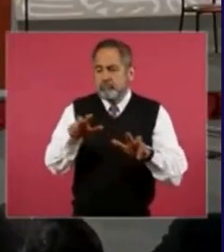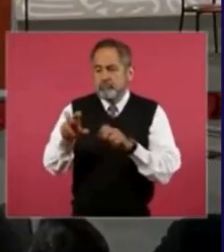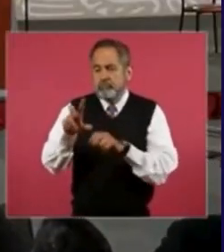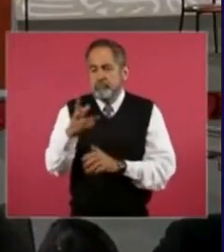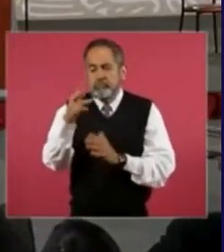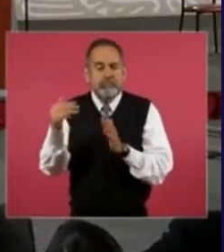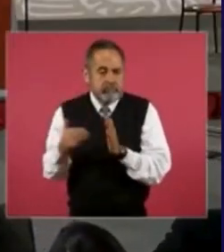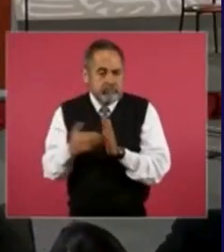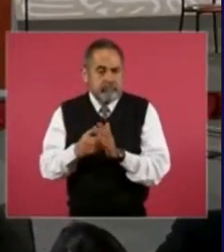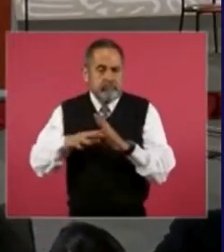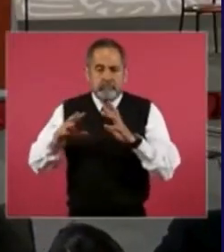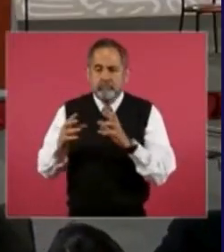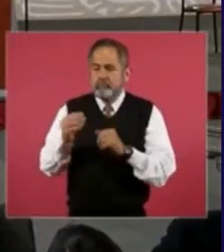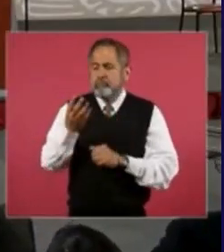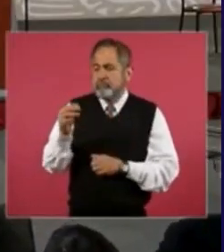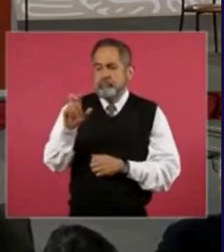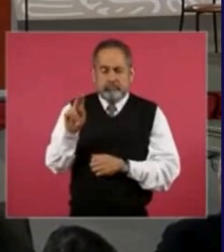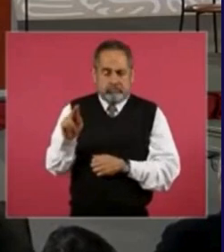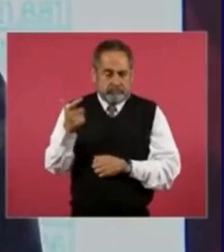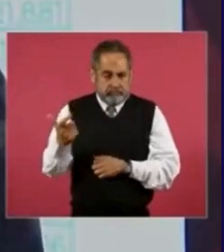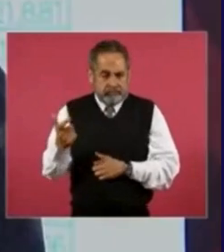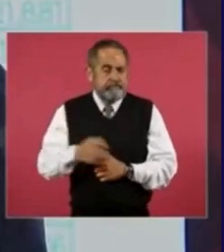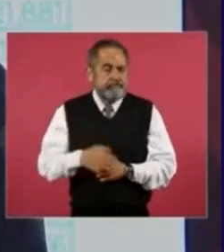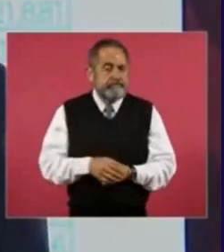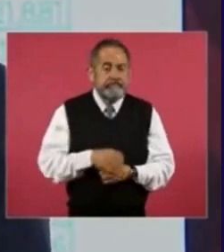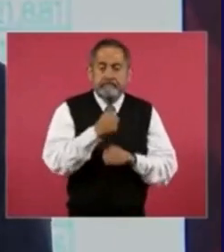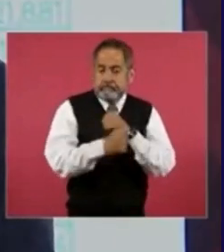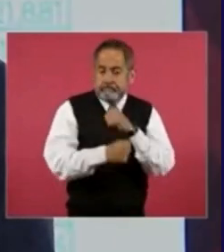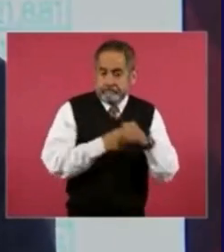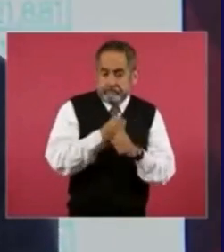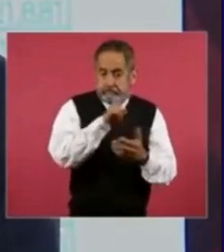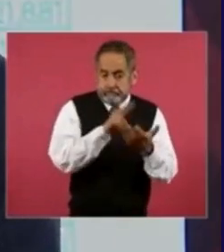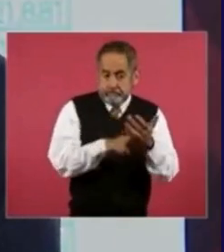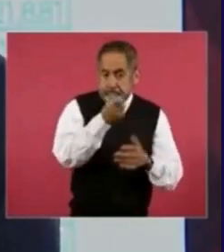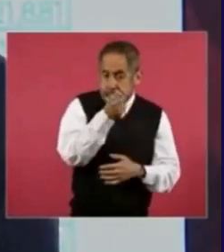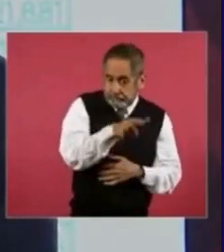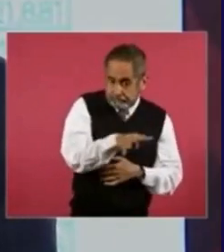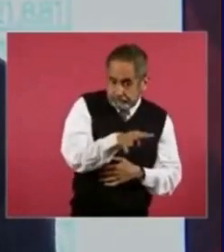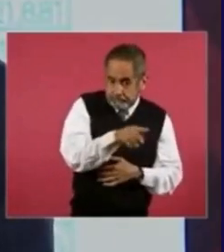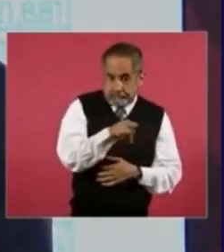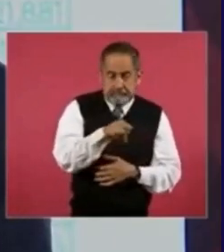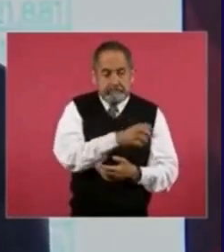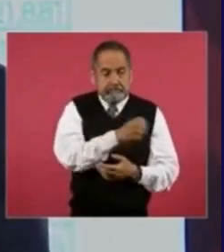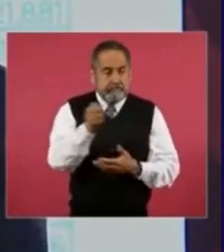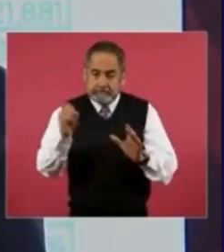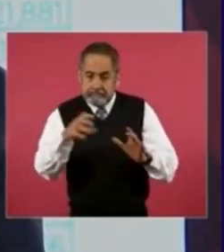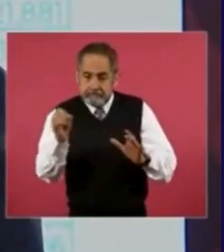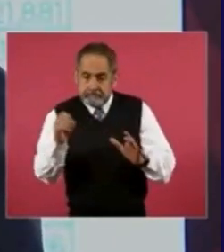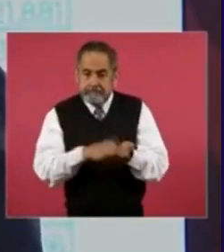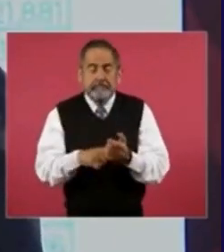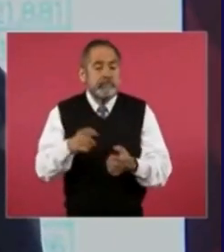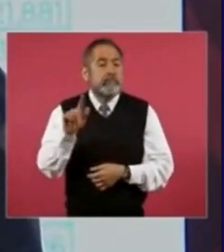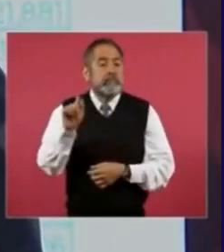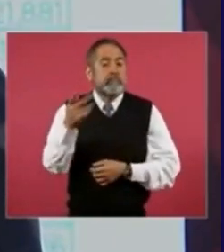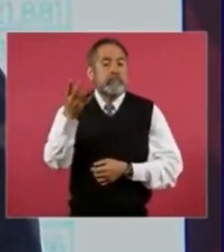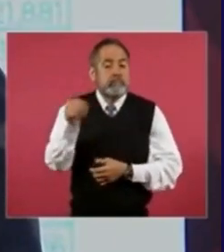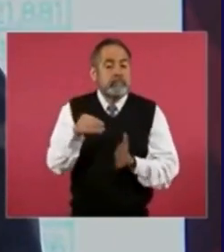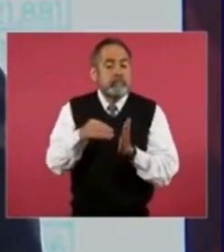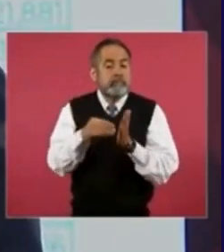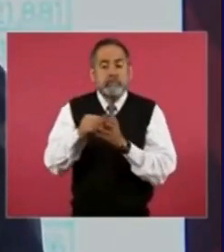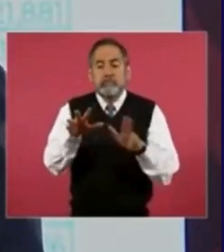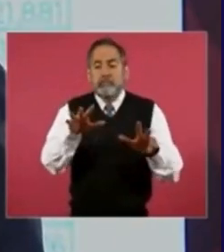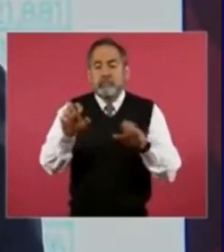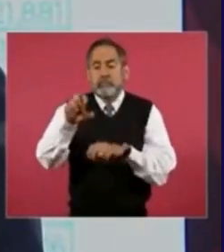2017 y 2023 mcc ha obtenido 1,179 51.50